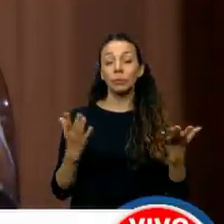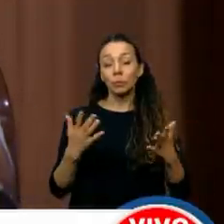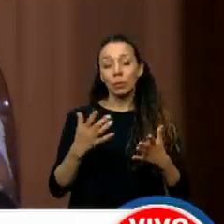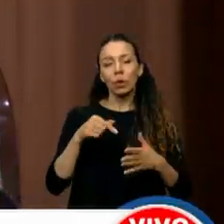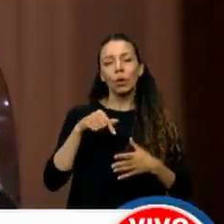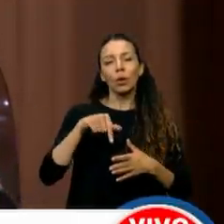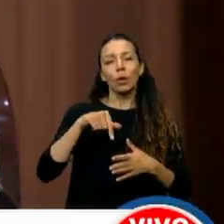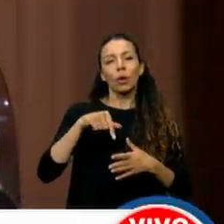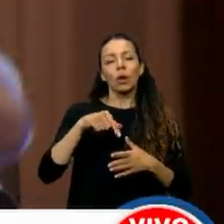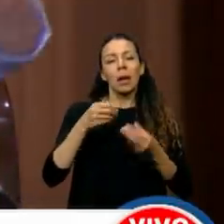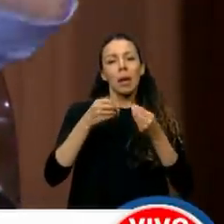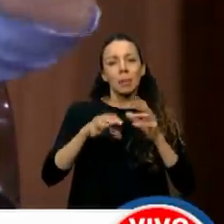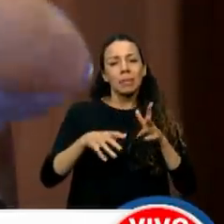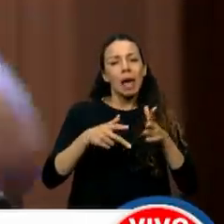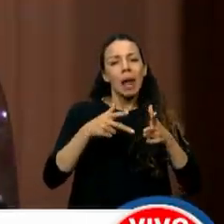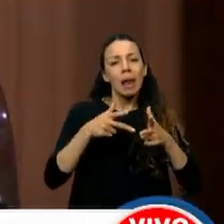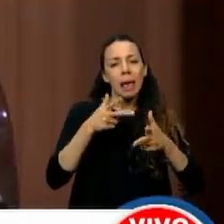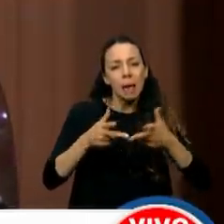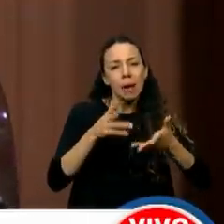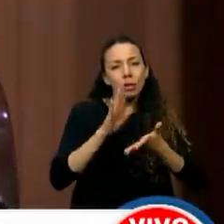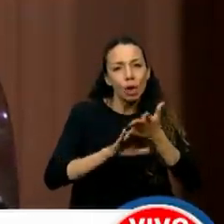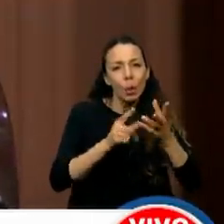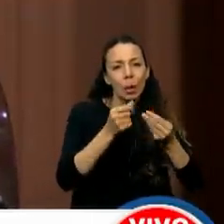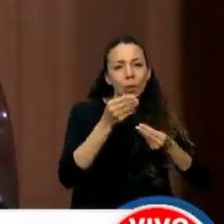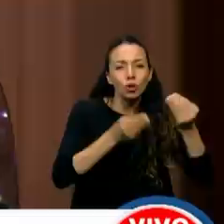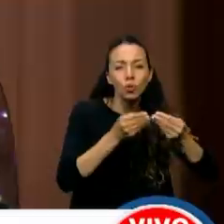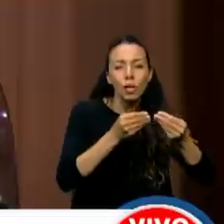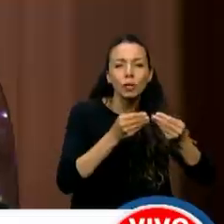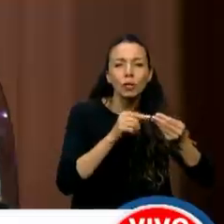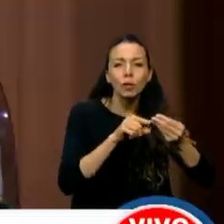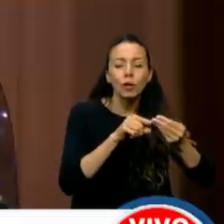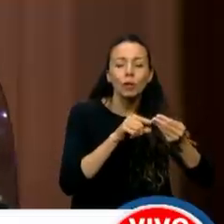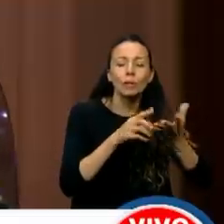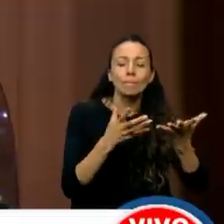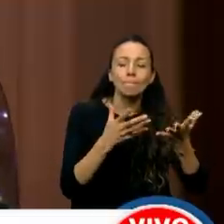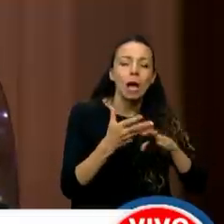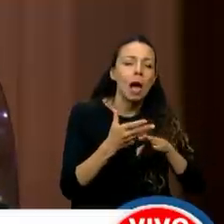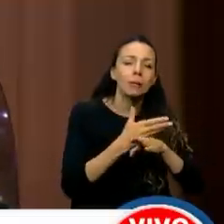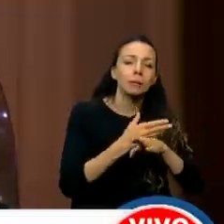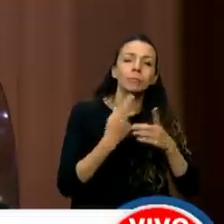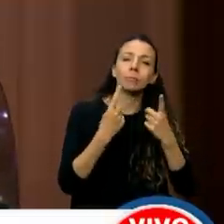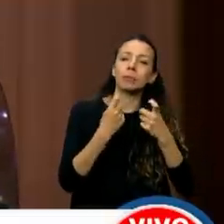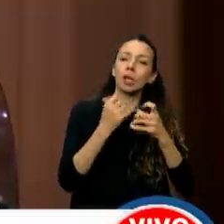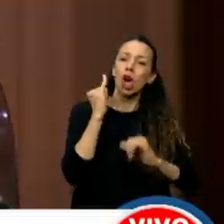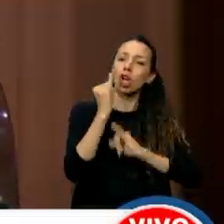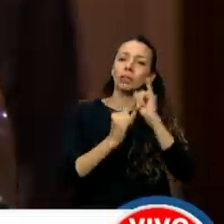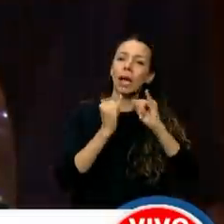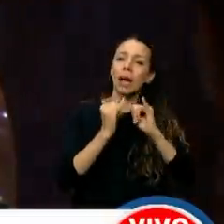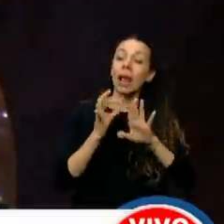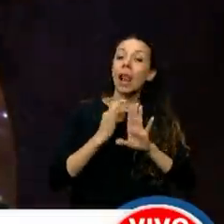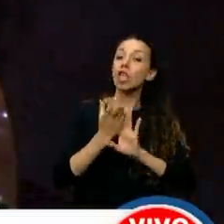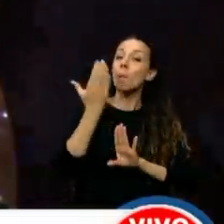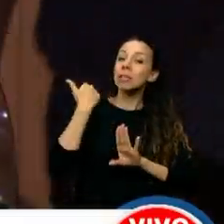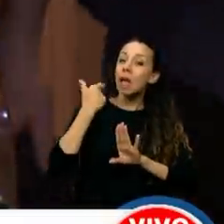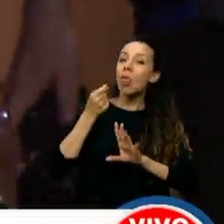de este presupuesto se necesita ir a contarles un poco cómo fue el presupuesto del año pasado para